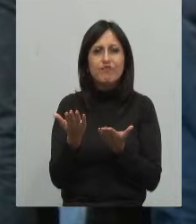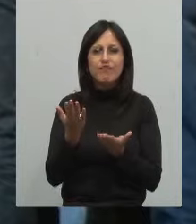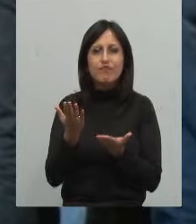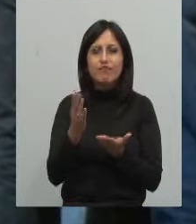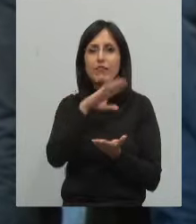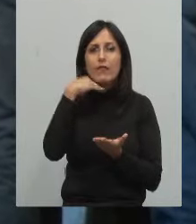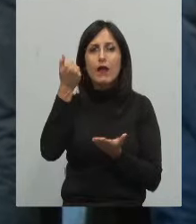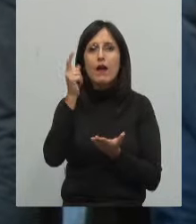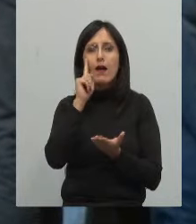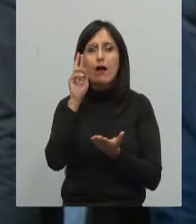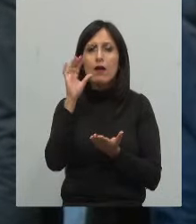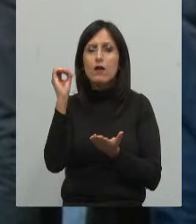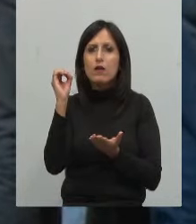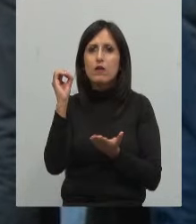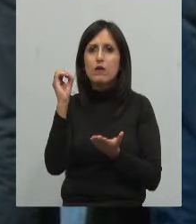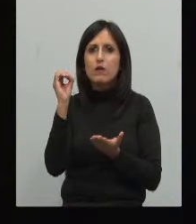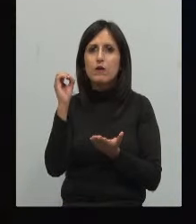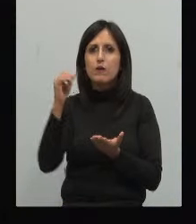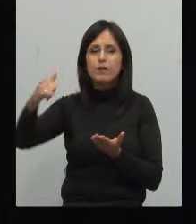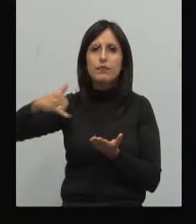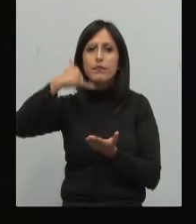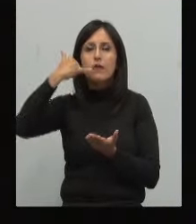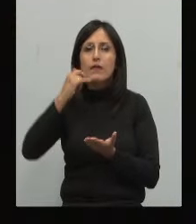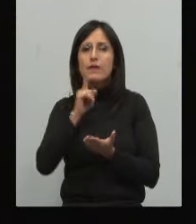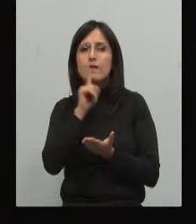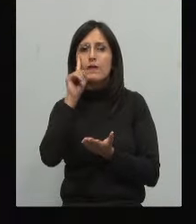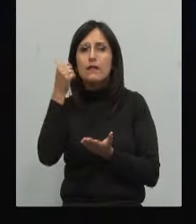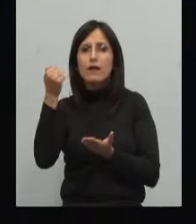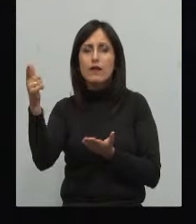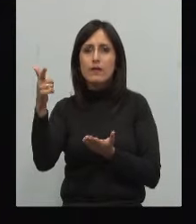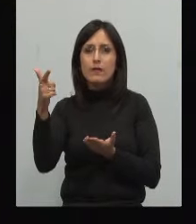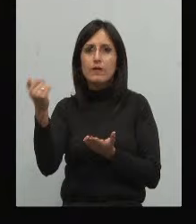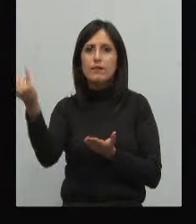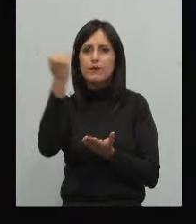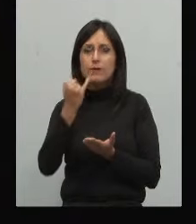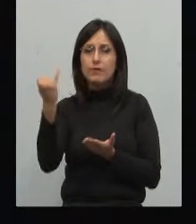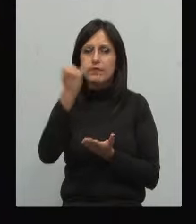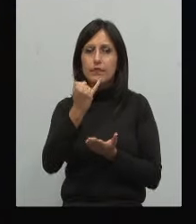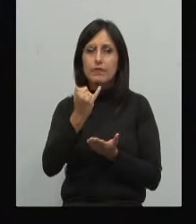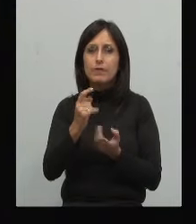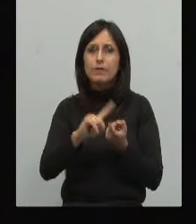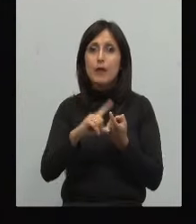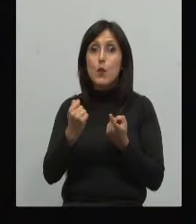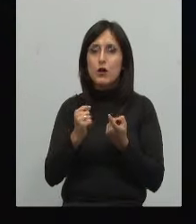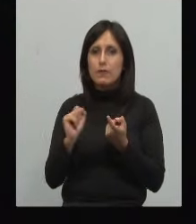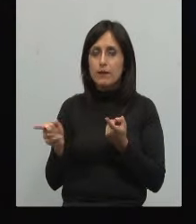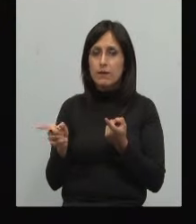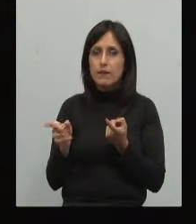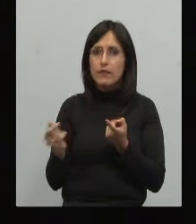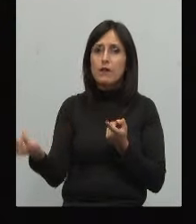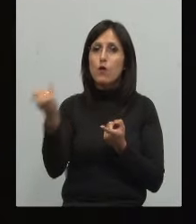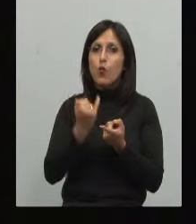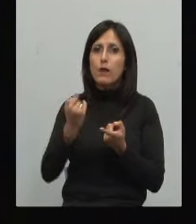a Jairo? Mire, lo que nosotros sabemos por la esposa es que él, el día